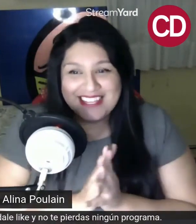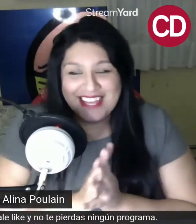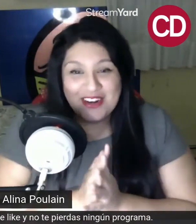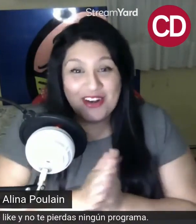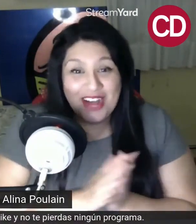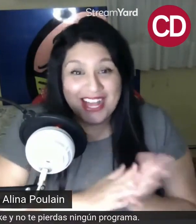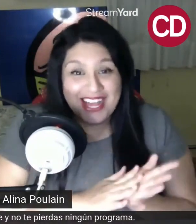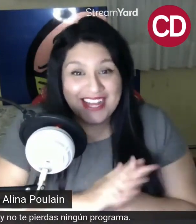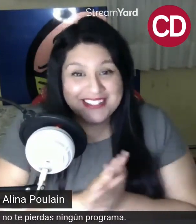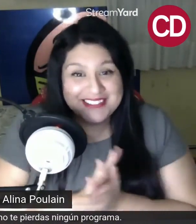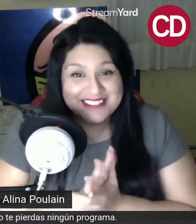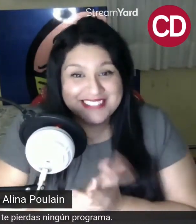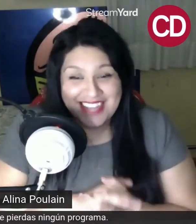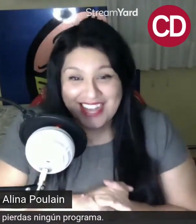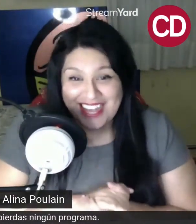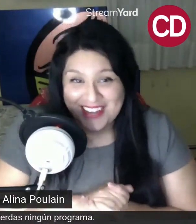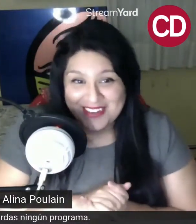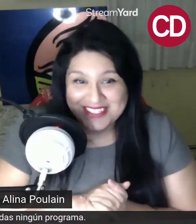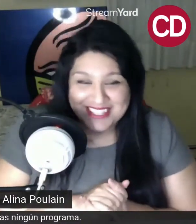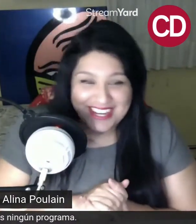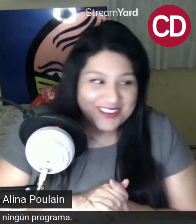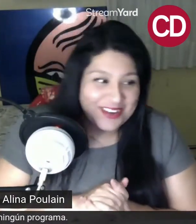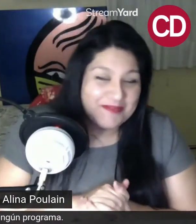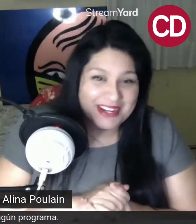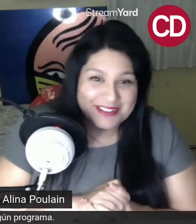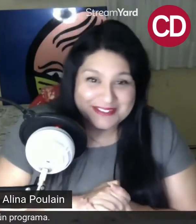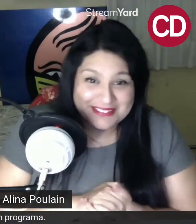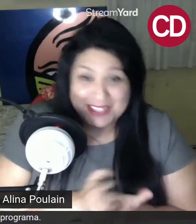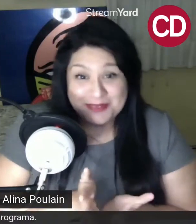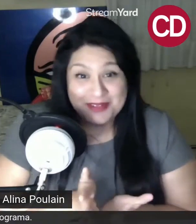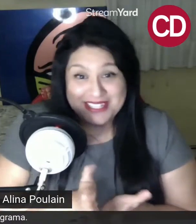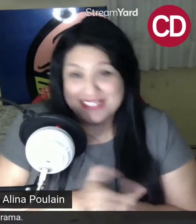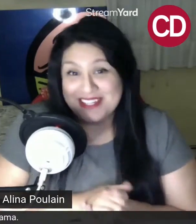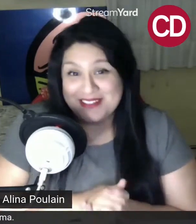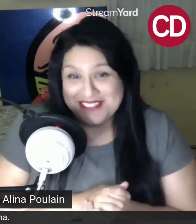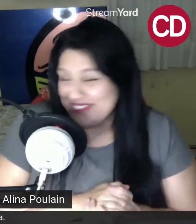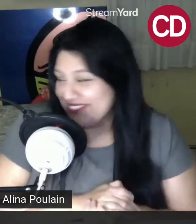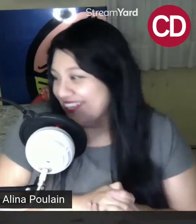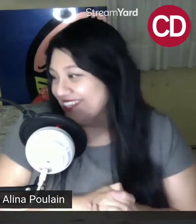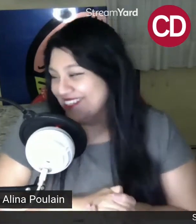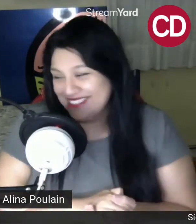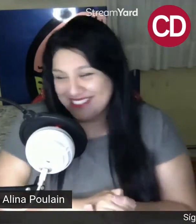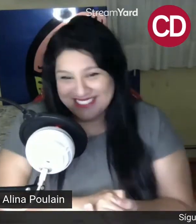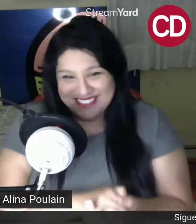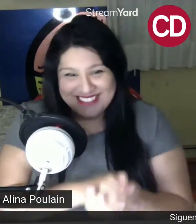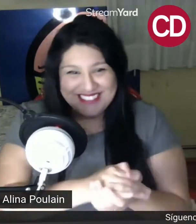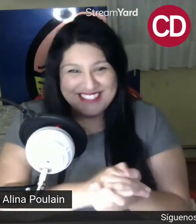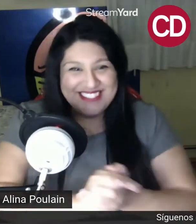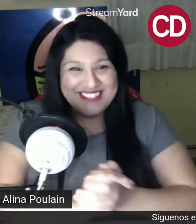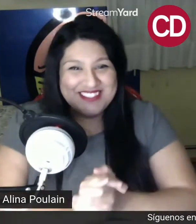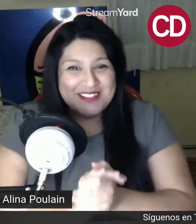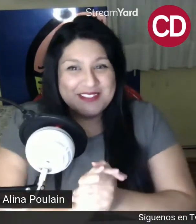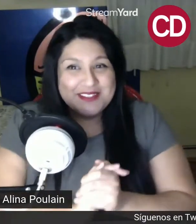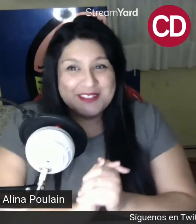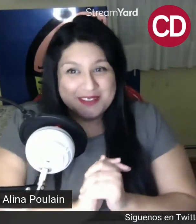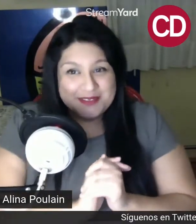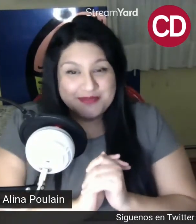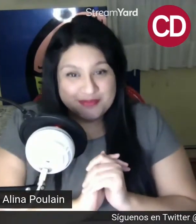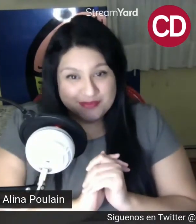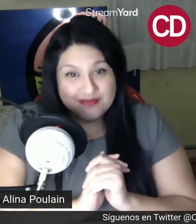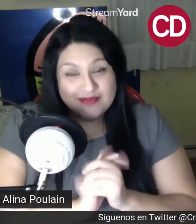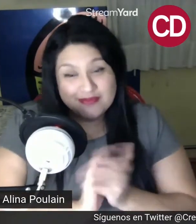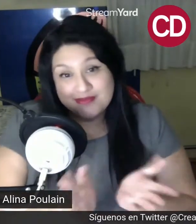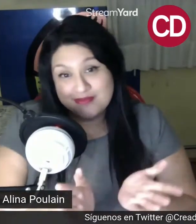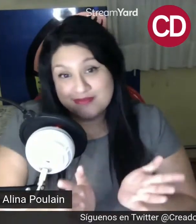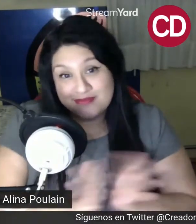Aquí, muy bien. Que no lo hackean, hackea o qué será, o compra un ransomware as a service, no sé. Sí, quien no lo hackean